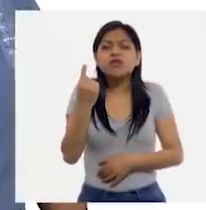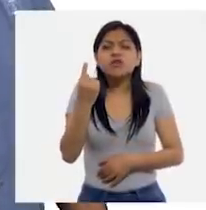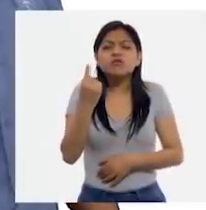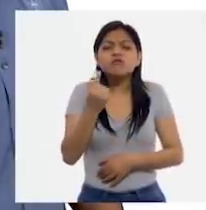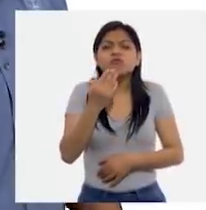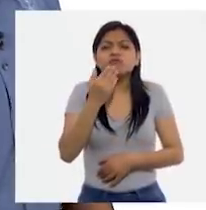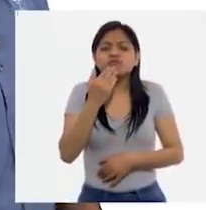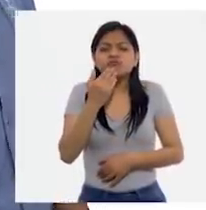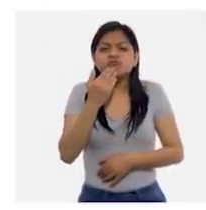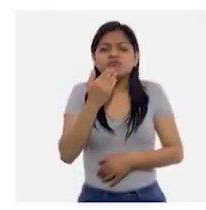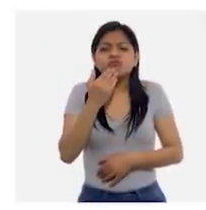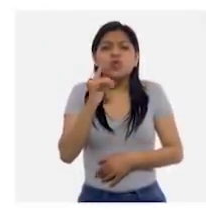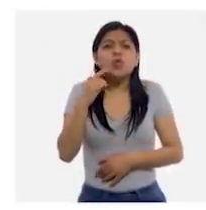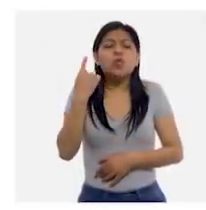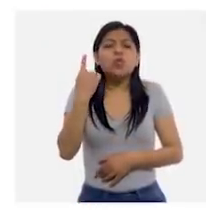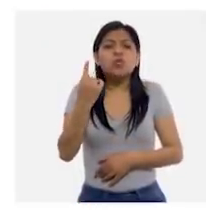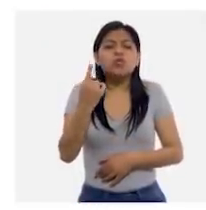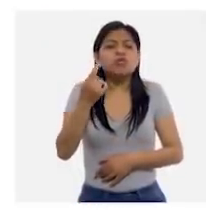Algo como...